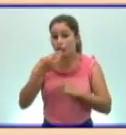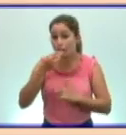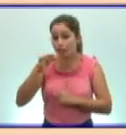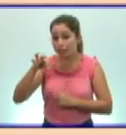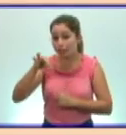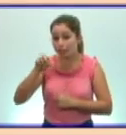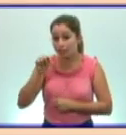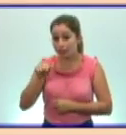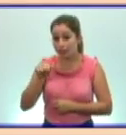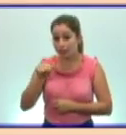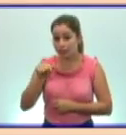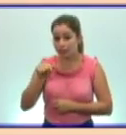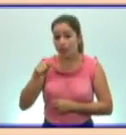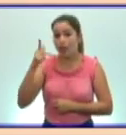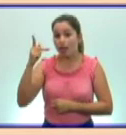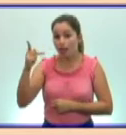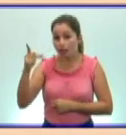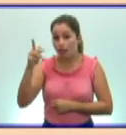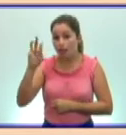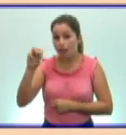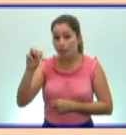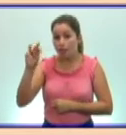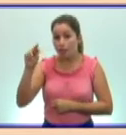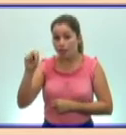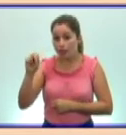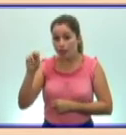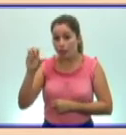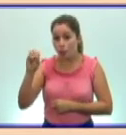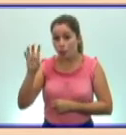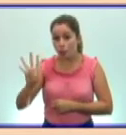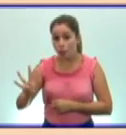que el frasco que hay al inicio